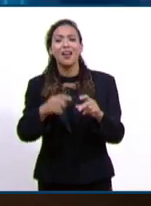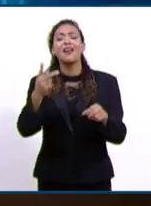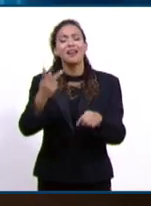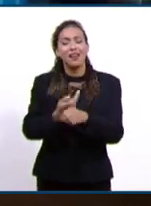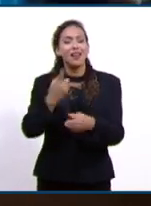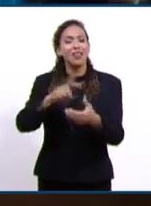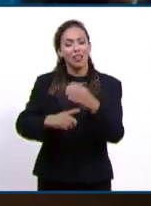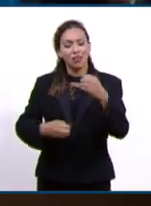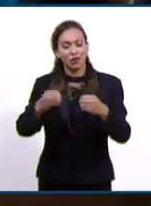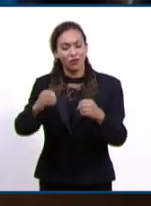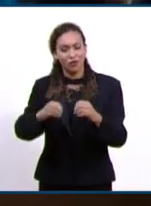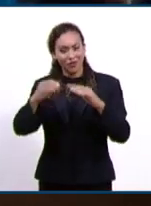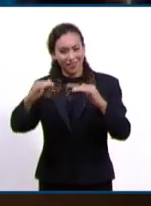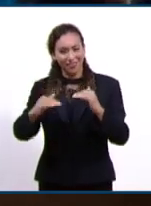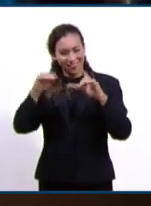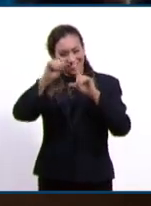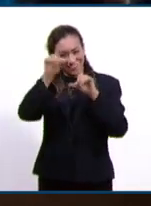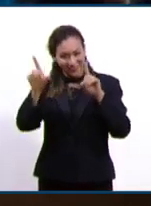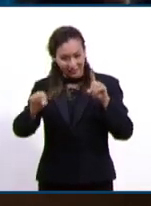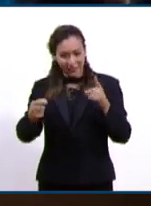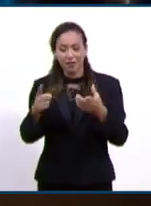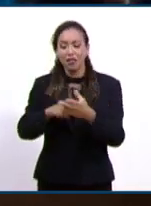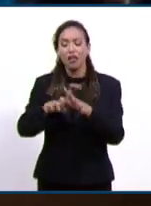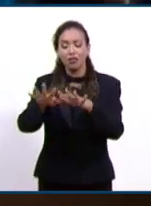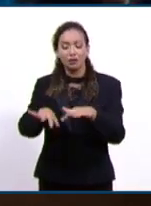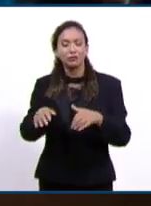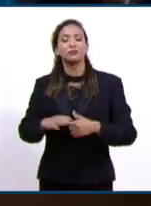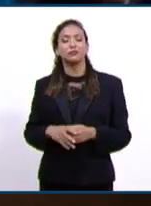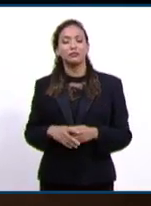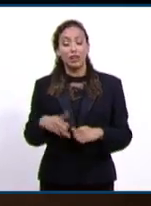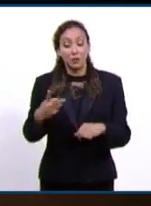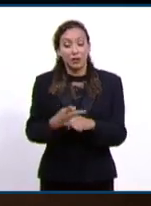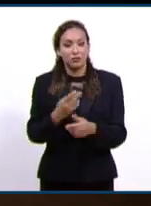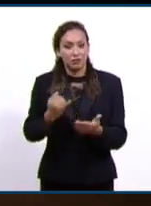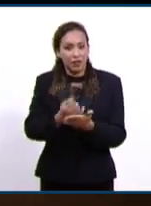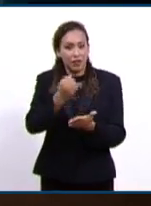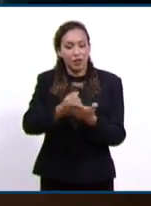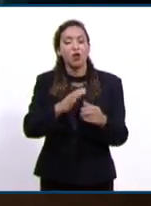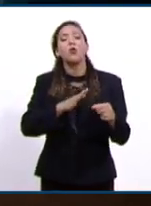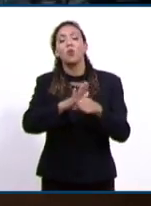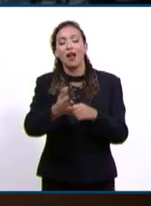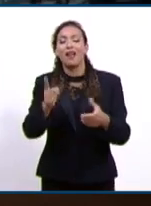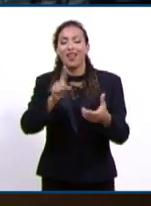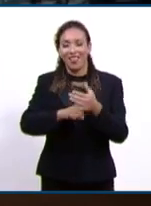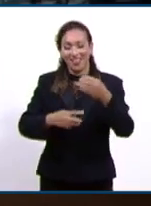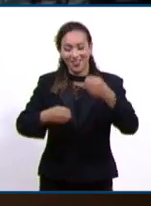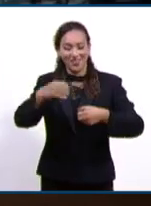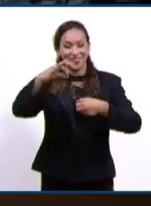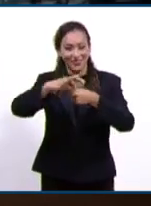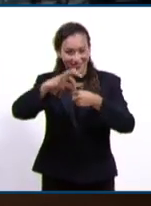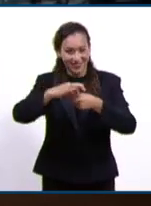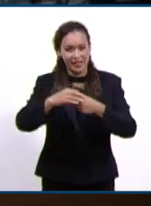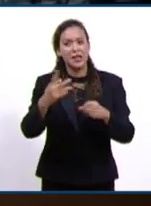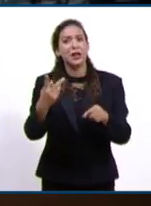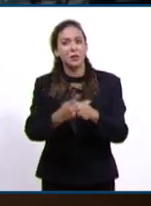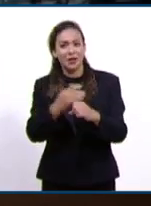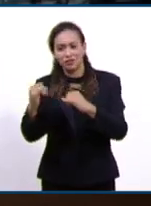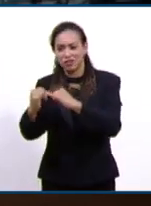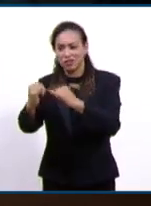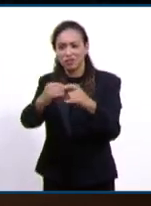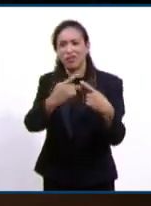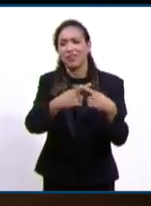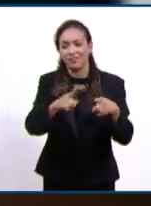Suprema Corte en pleno y salas, así como las decisiones más importantes del Tribunal Electoral y órganos